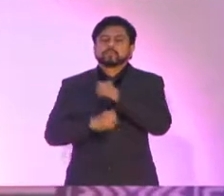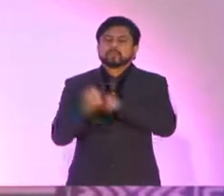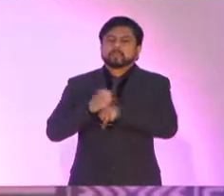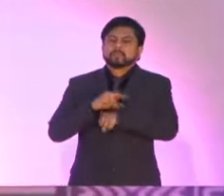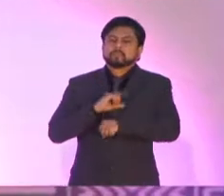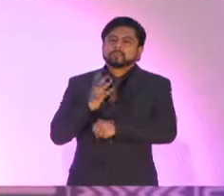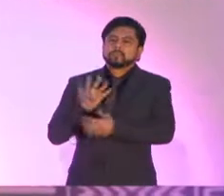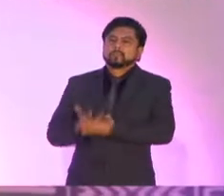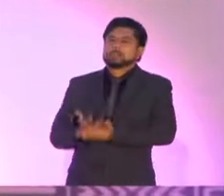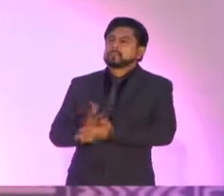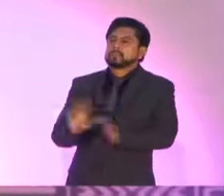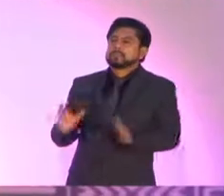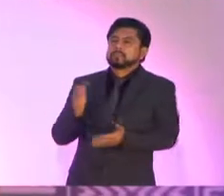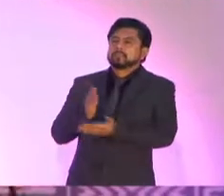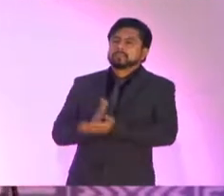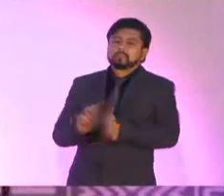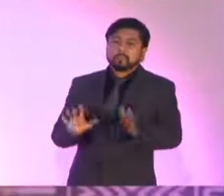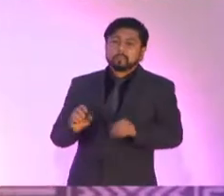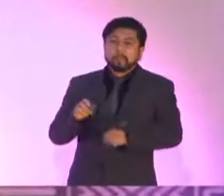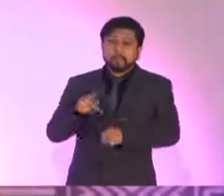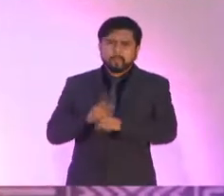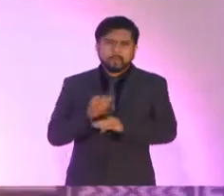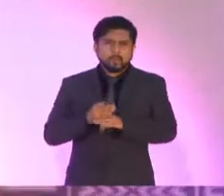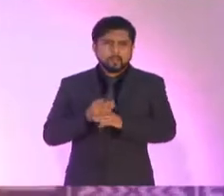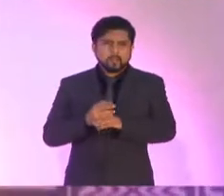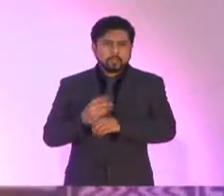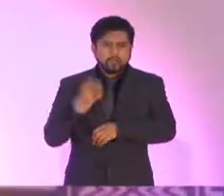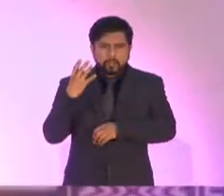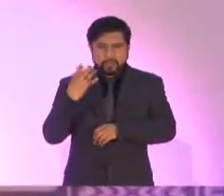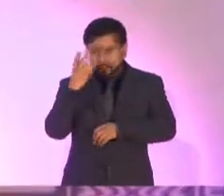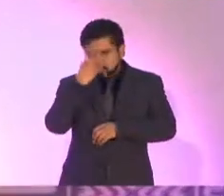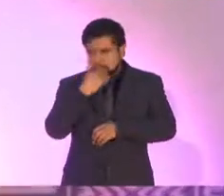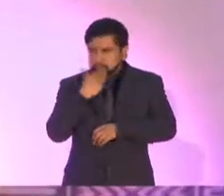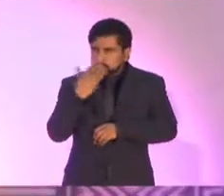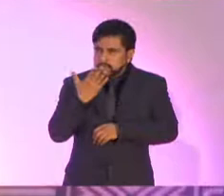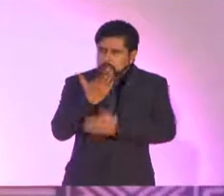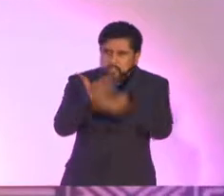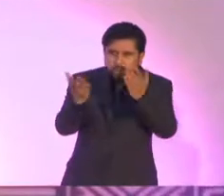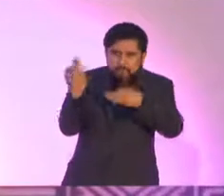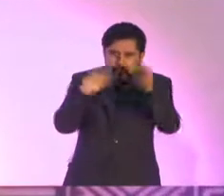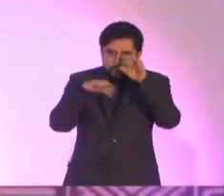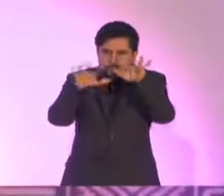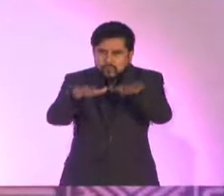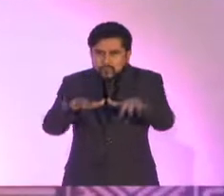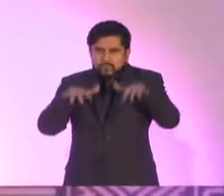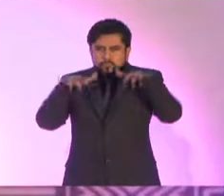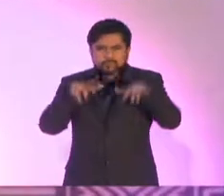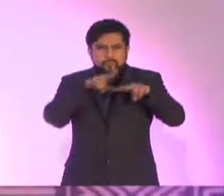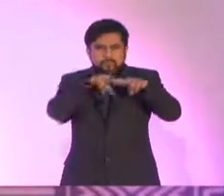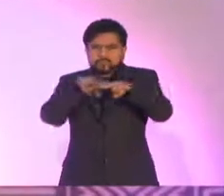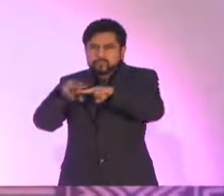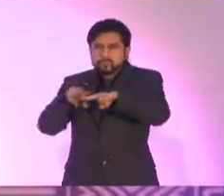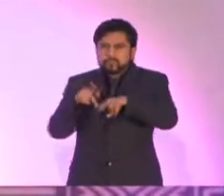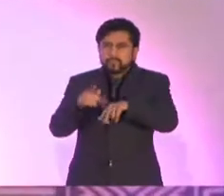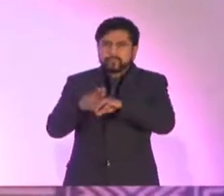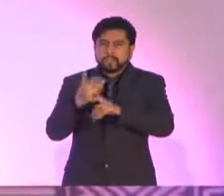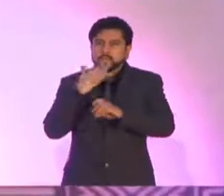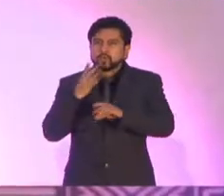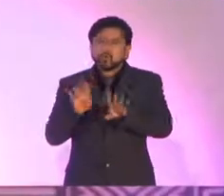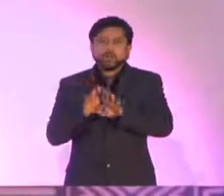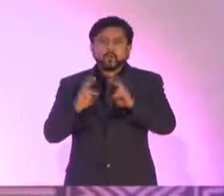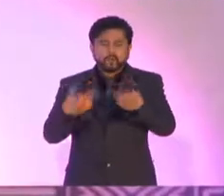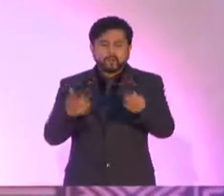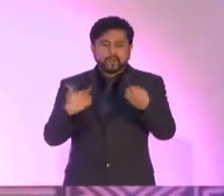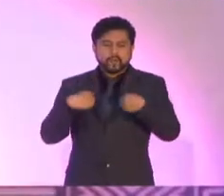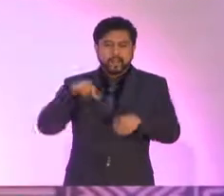nada, pues es muy bonito verlos a todos aquí y como decía Eric, ¿no? Fue un regalo excepcional de